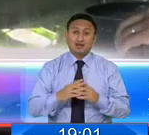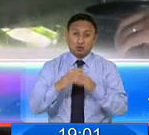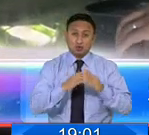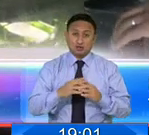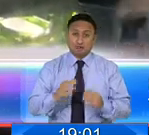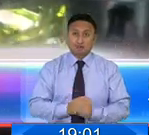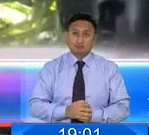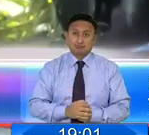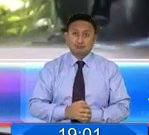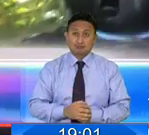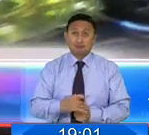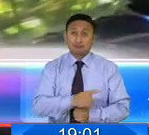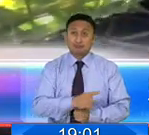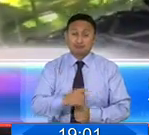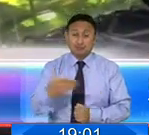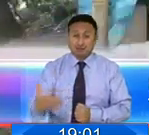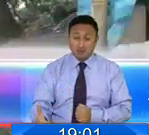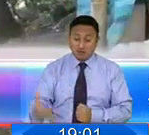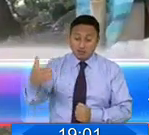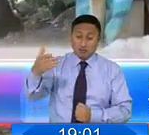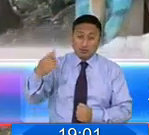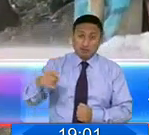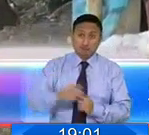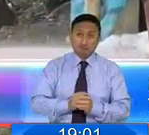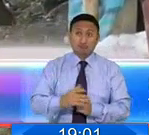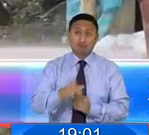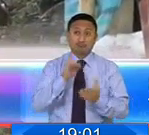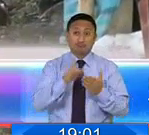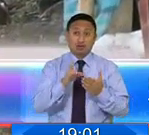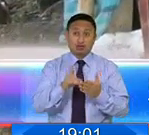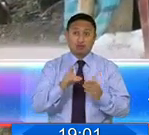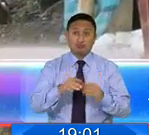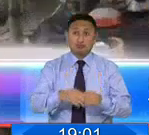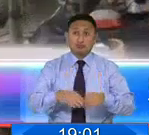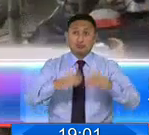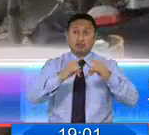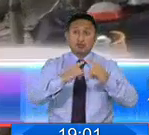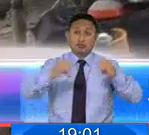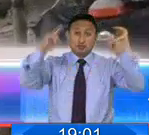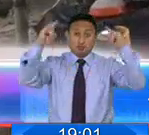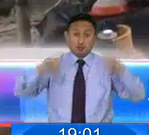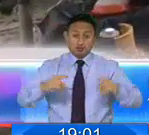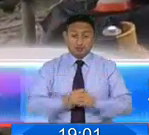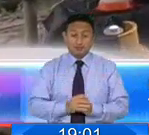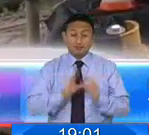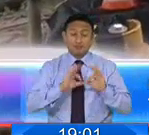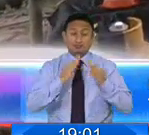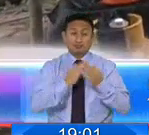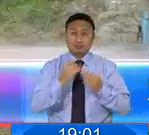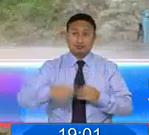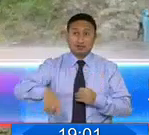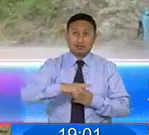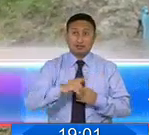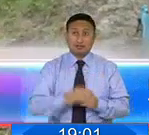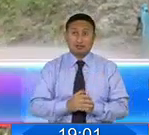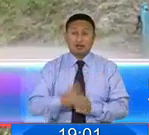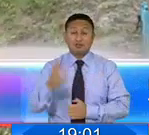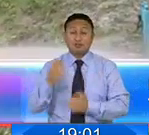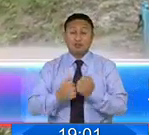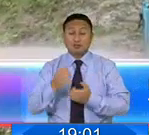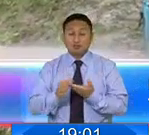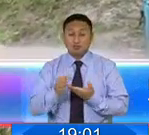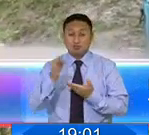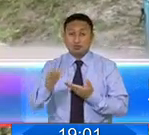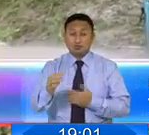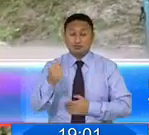Sobre el muro de contención, donde improvisaron con plásticos y sábanas, pernoctan varias familias afectadas de los recintos